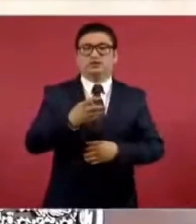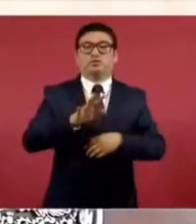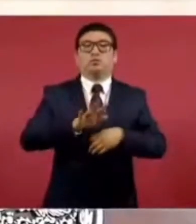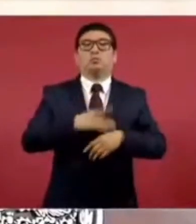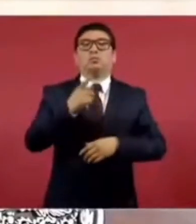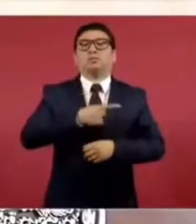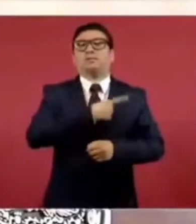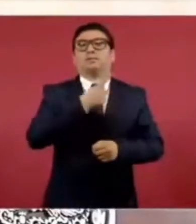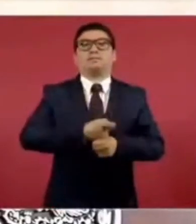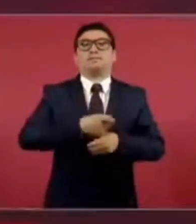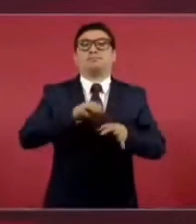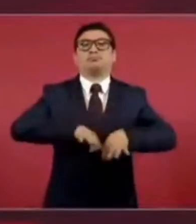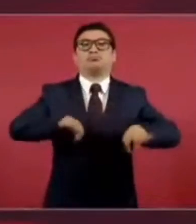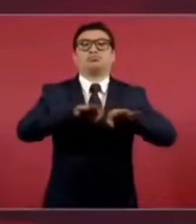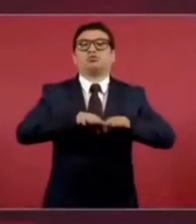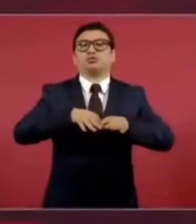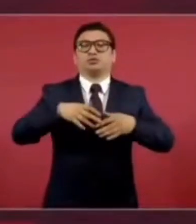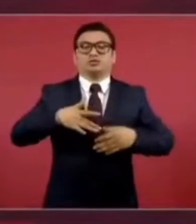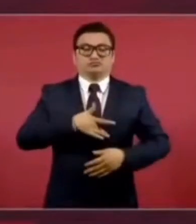humanismo,